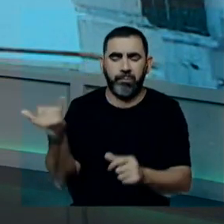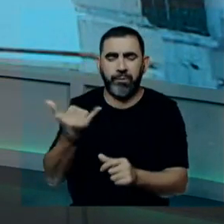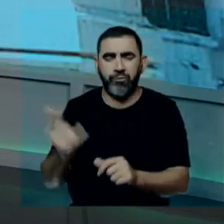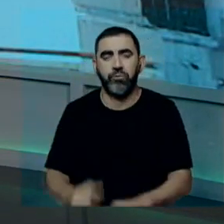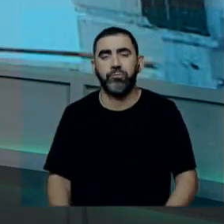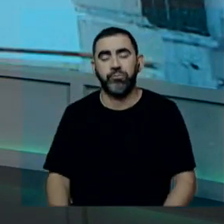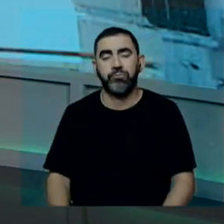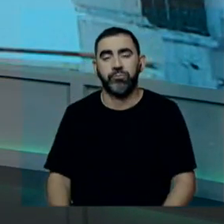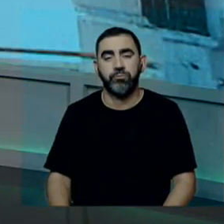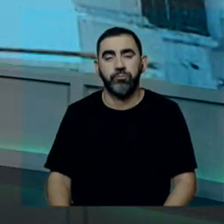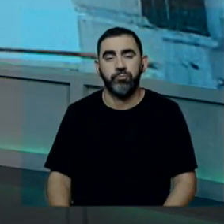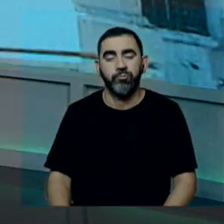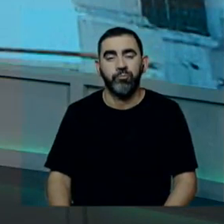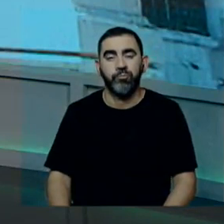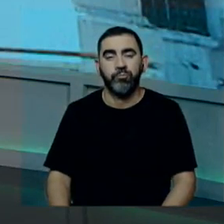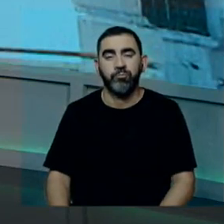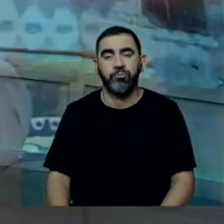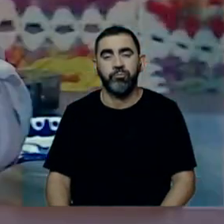desaparecidas. Esto opina Belela sobre este tema.